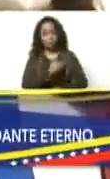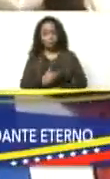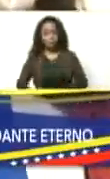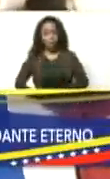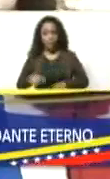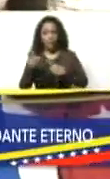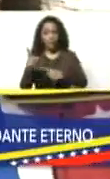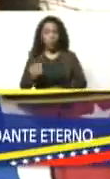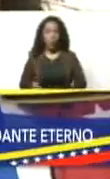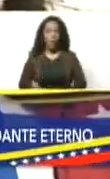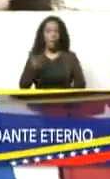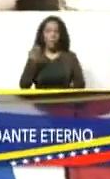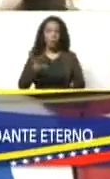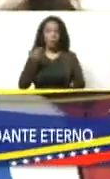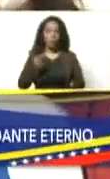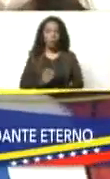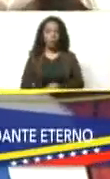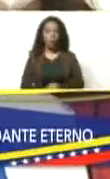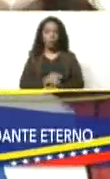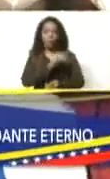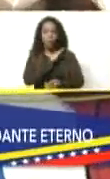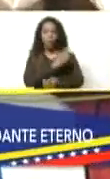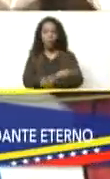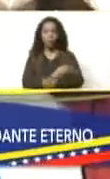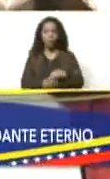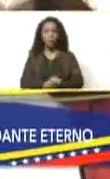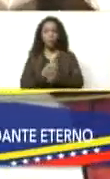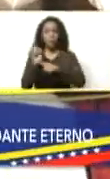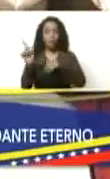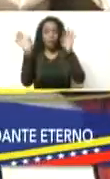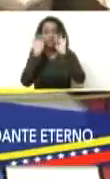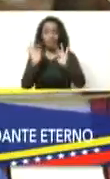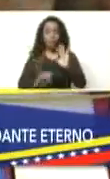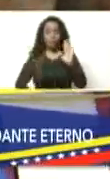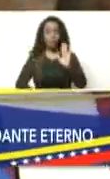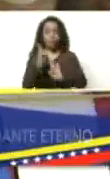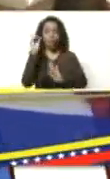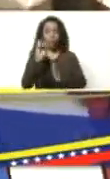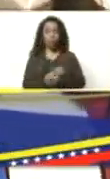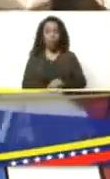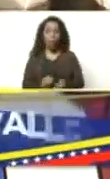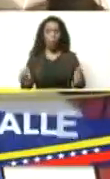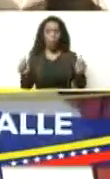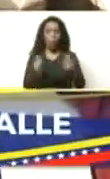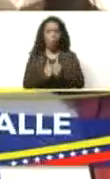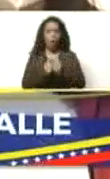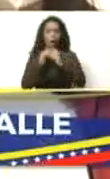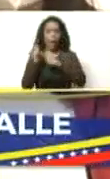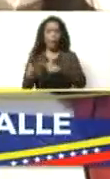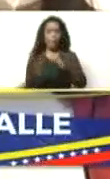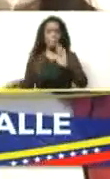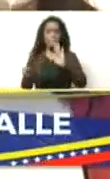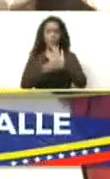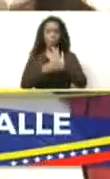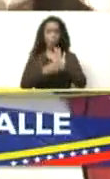sea importante fortalecer este modelo de desarrollo con este establecimiento de emprendimientos